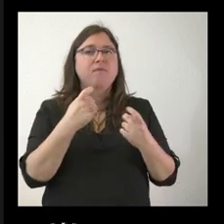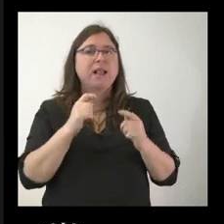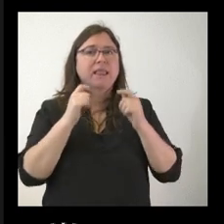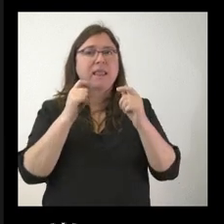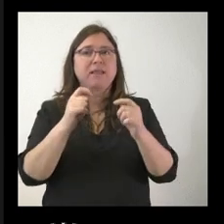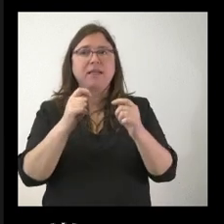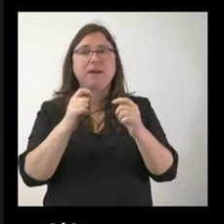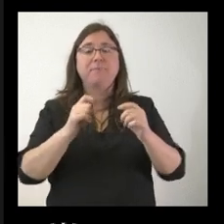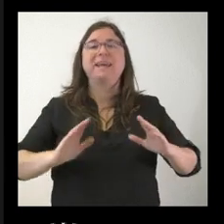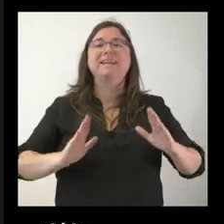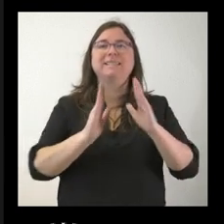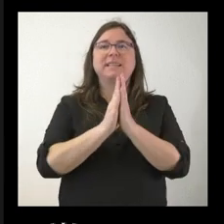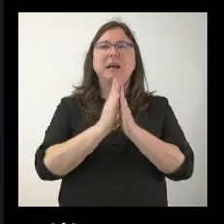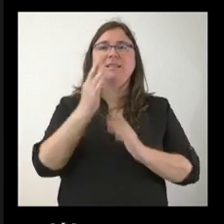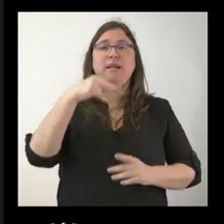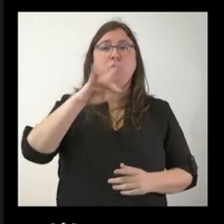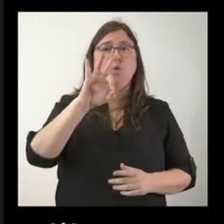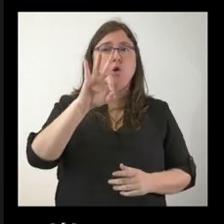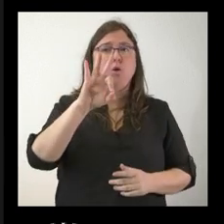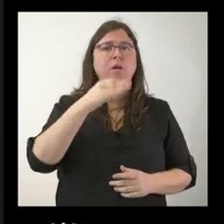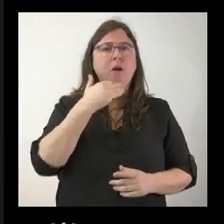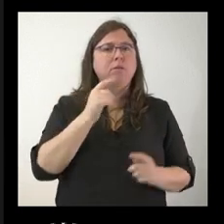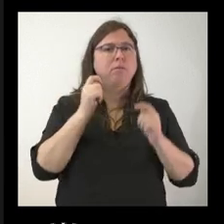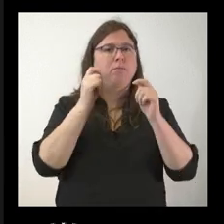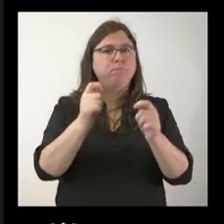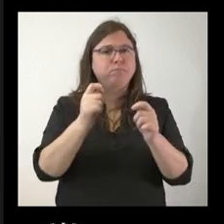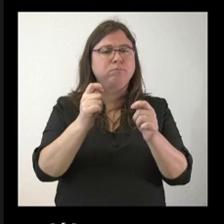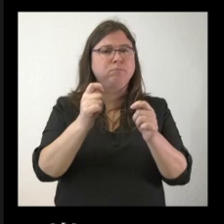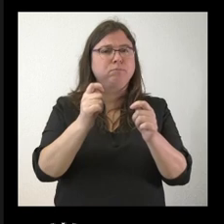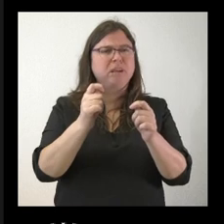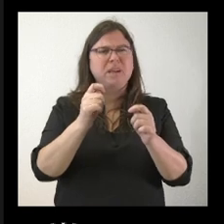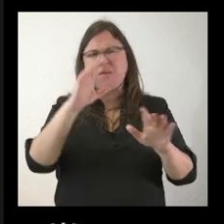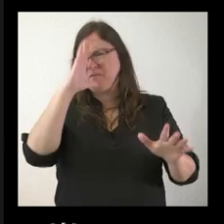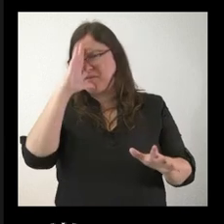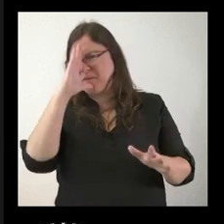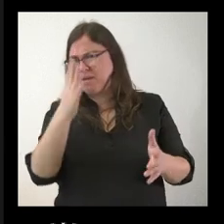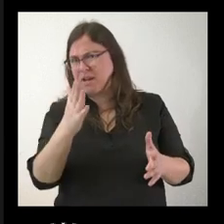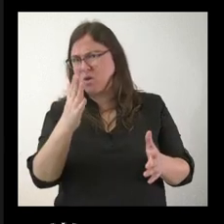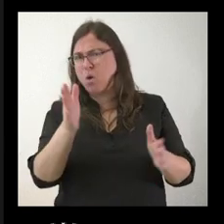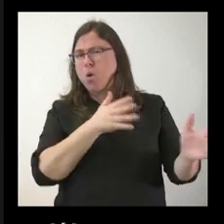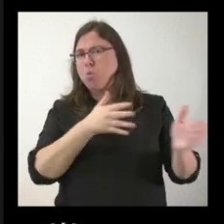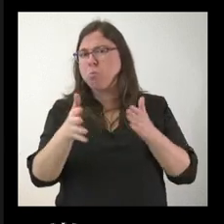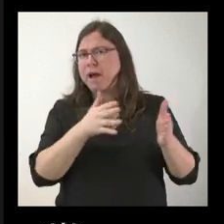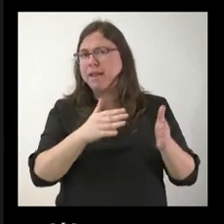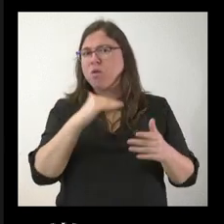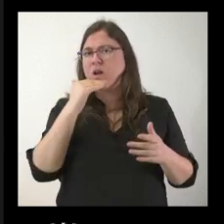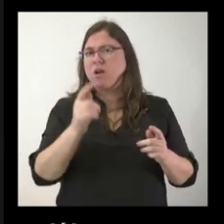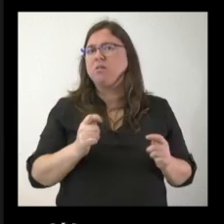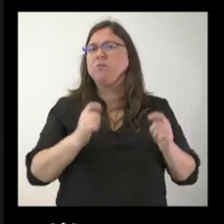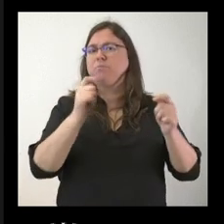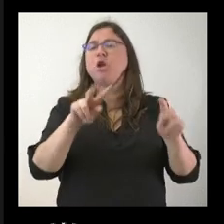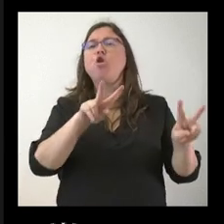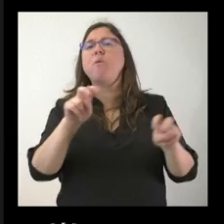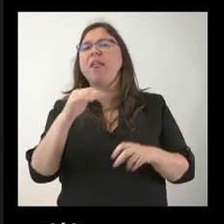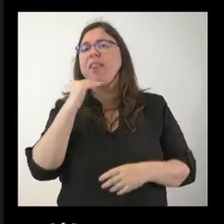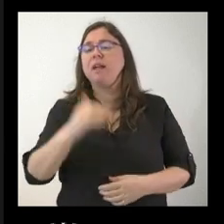la ermita de santurrio El patrón de Soria si van a adjudicar tenemos que en febrero o principios de marzo no sé si hay Alguna novedad